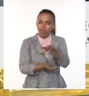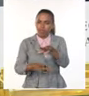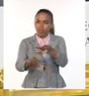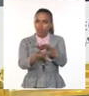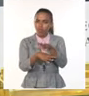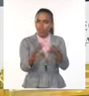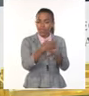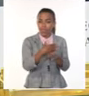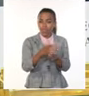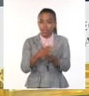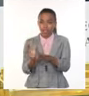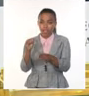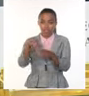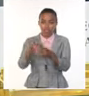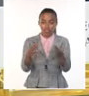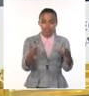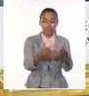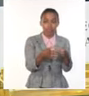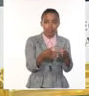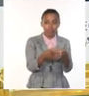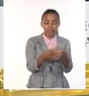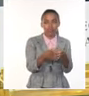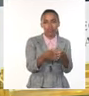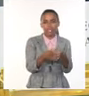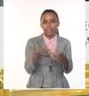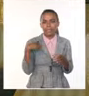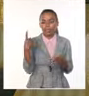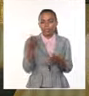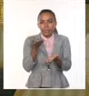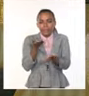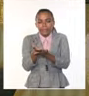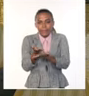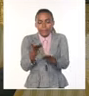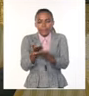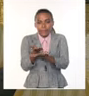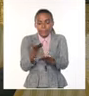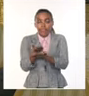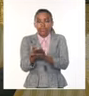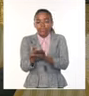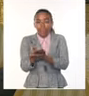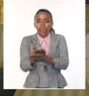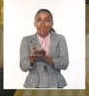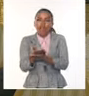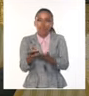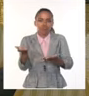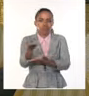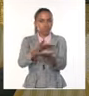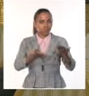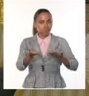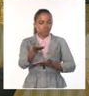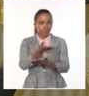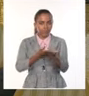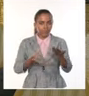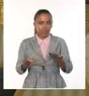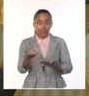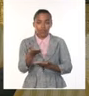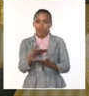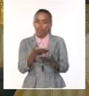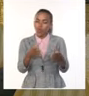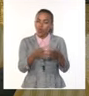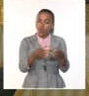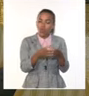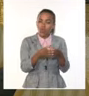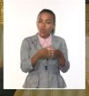Unión. Hemos insistido en propiciar intercambios entre las estructuras de la Comisión Económica